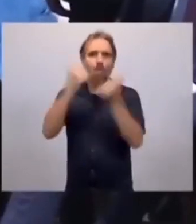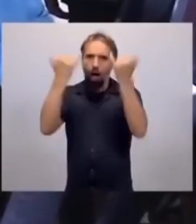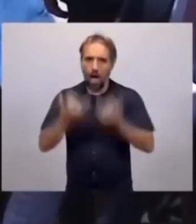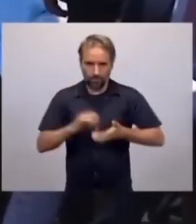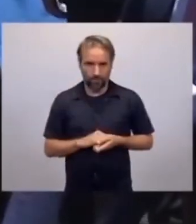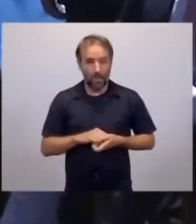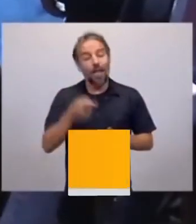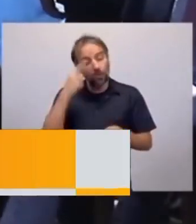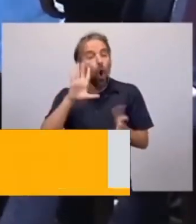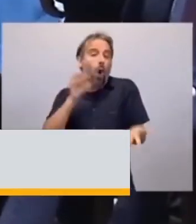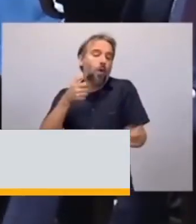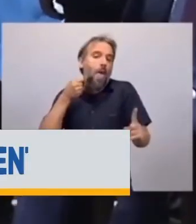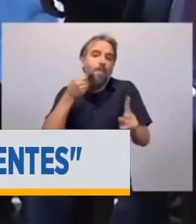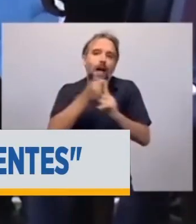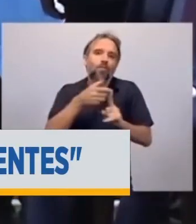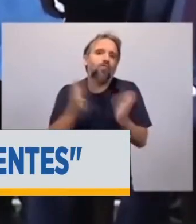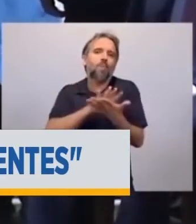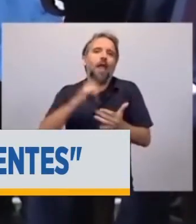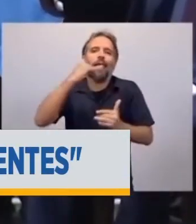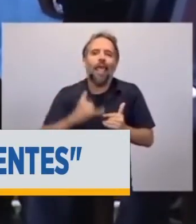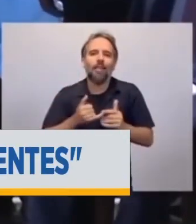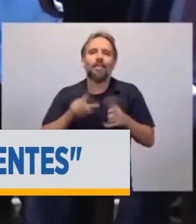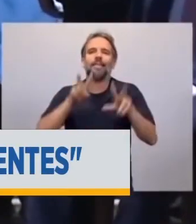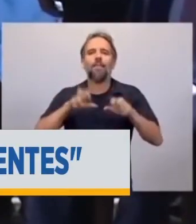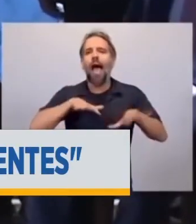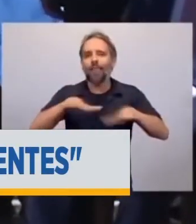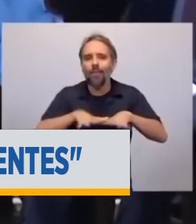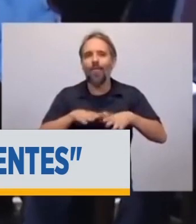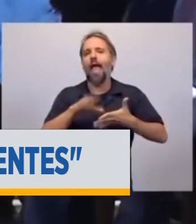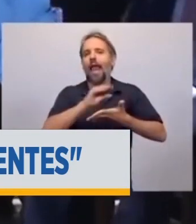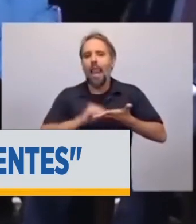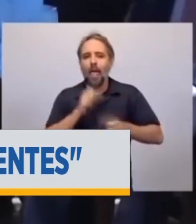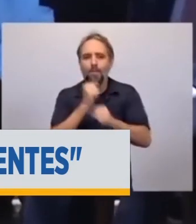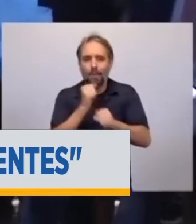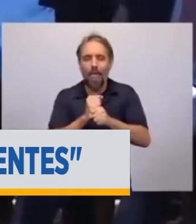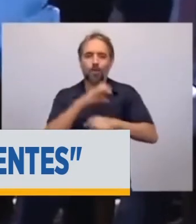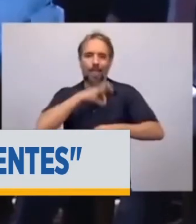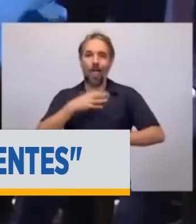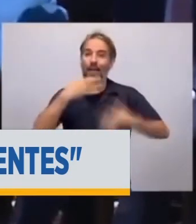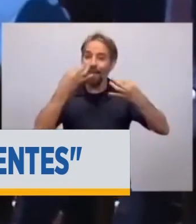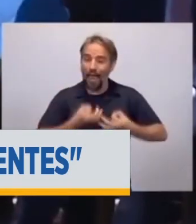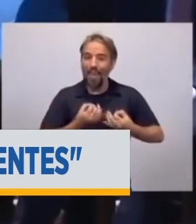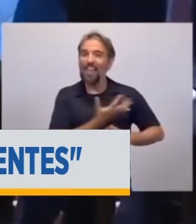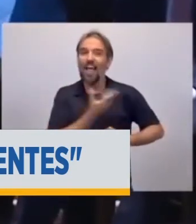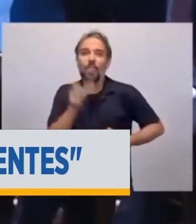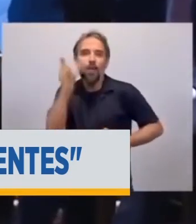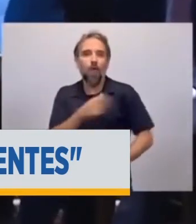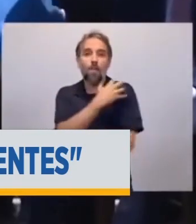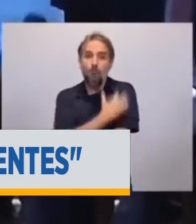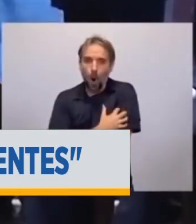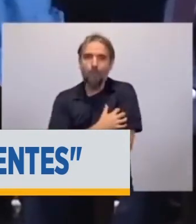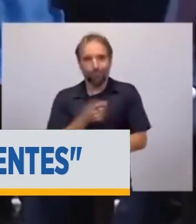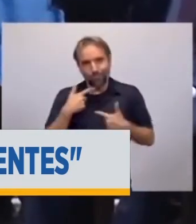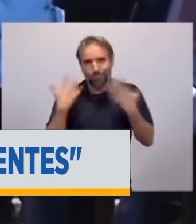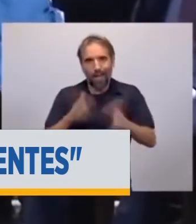Naturalmente, eso impactará de modo negativo sobre el nivel de actividad, el empleo, los salarios reales, la cantidad de pobres e